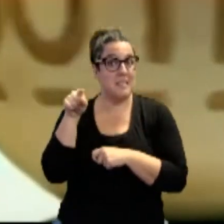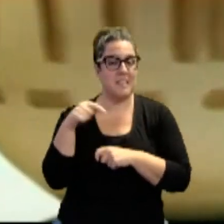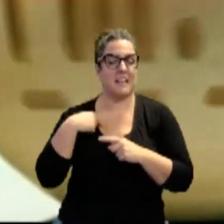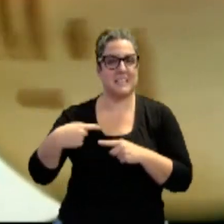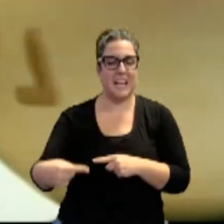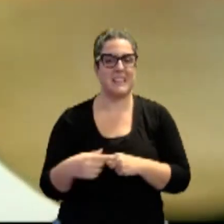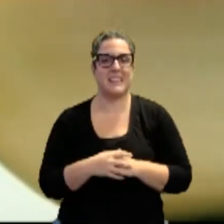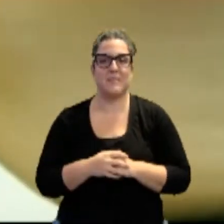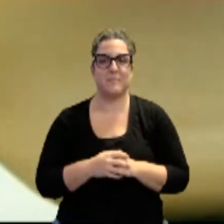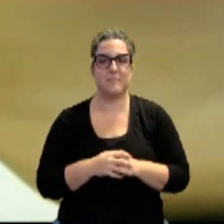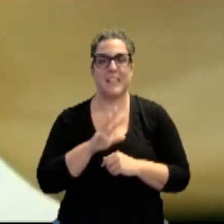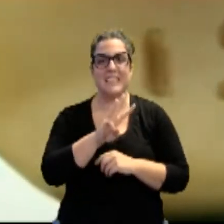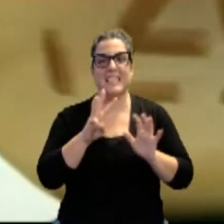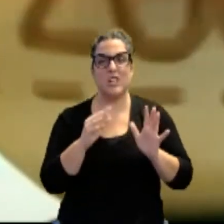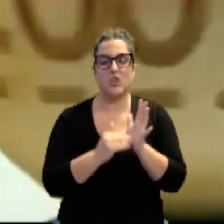Número